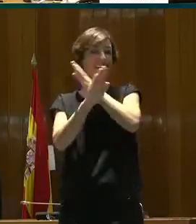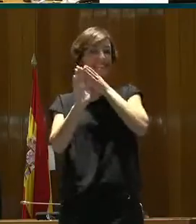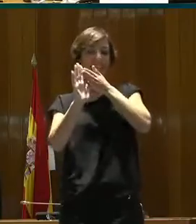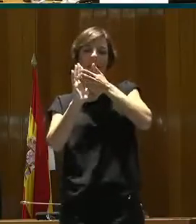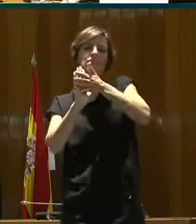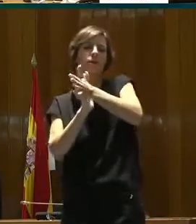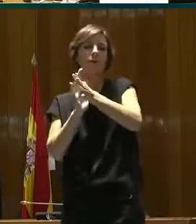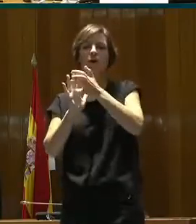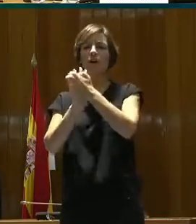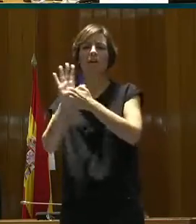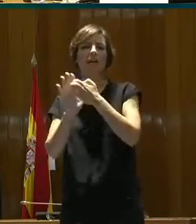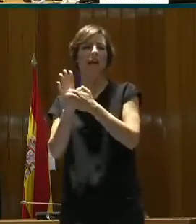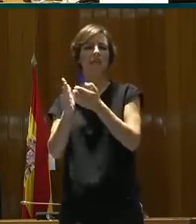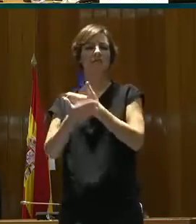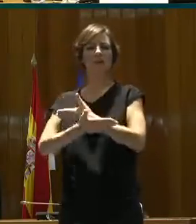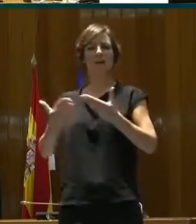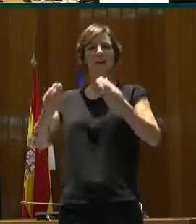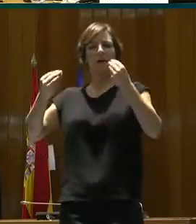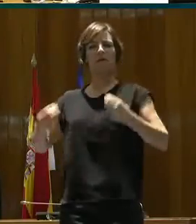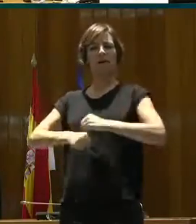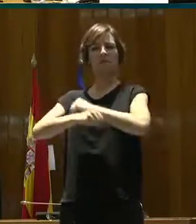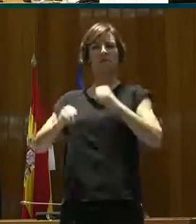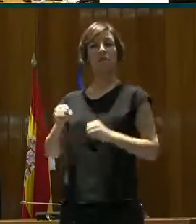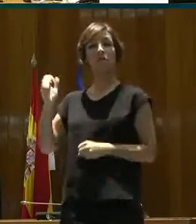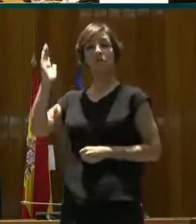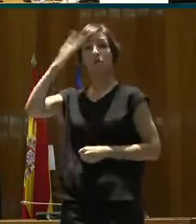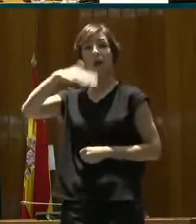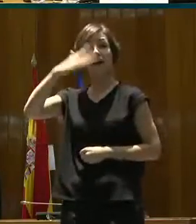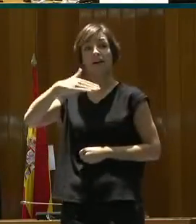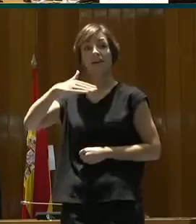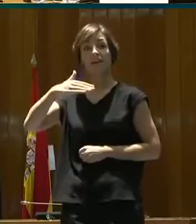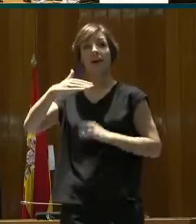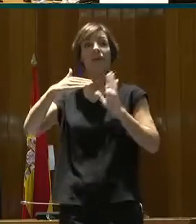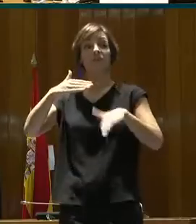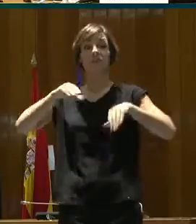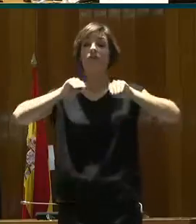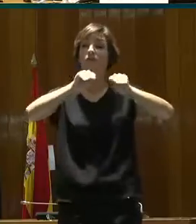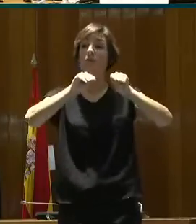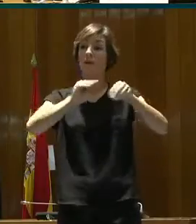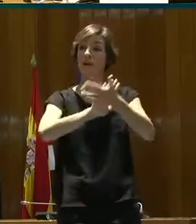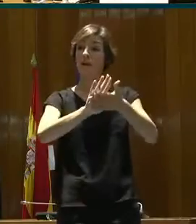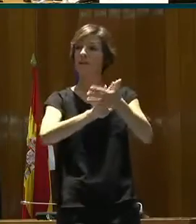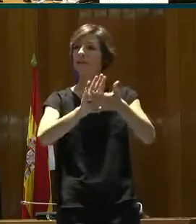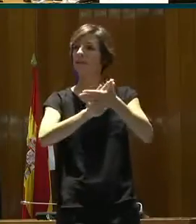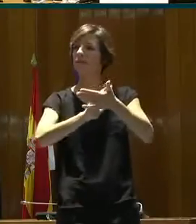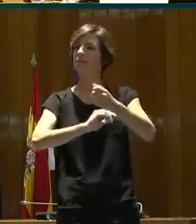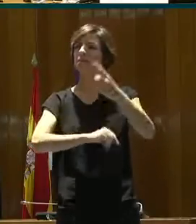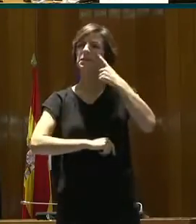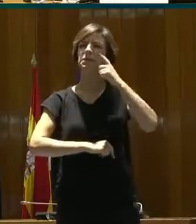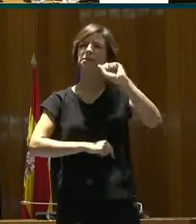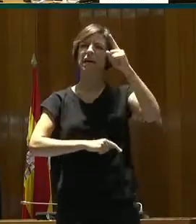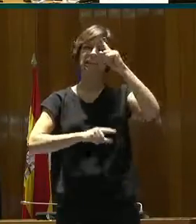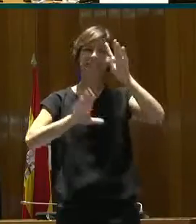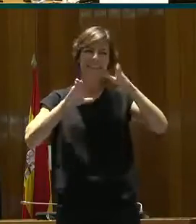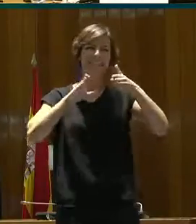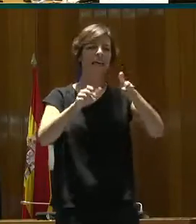refería, descripciones gramaticales fiables y fundamentadas, y es que la formación en lengua de signos se centra principalmente en